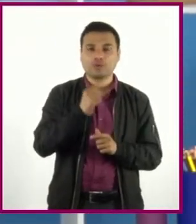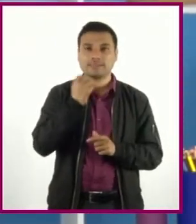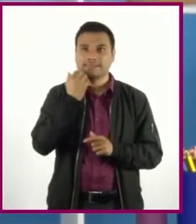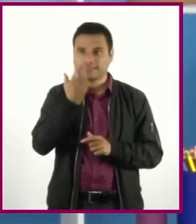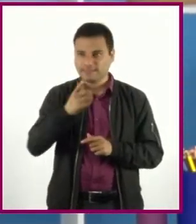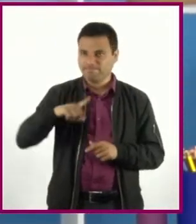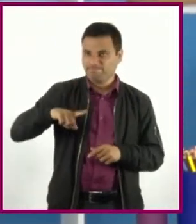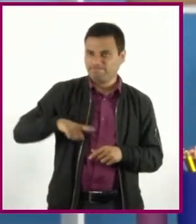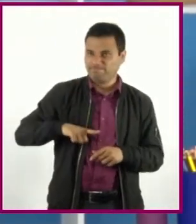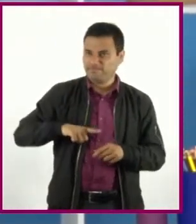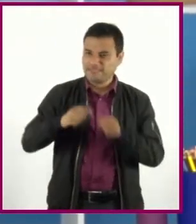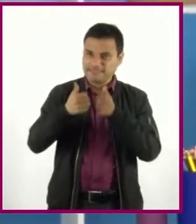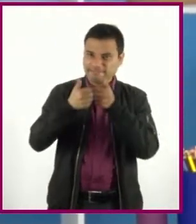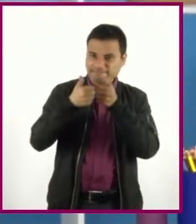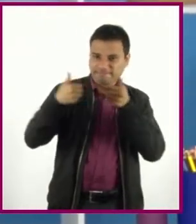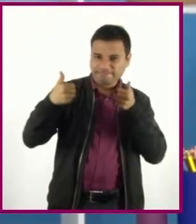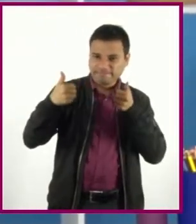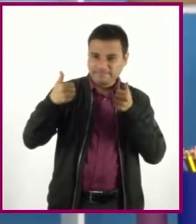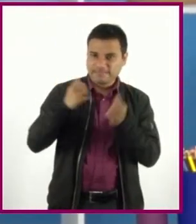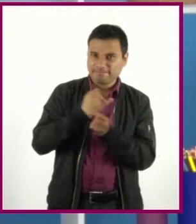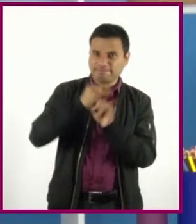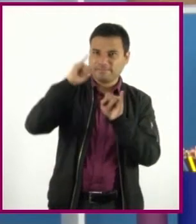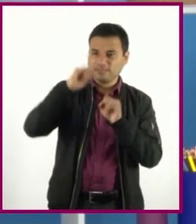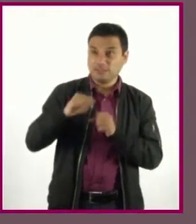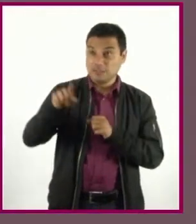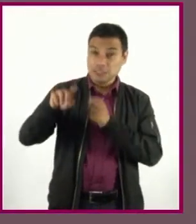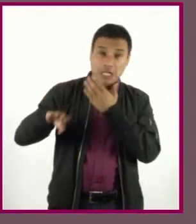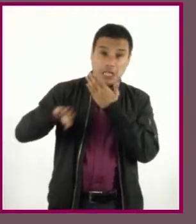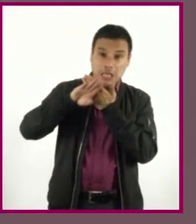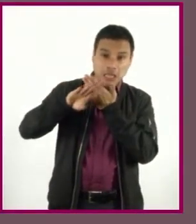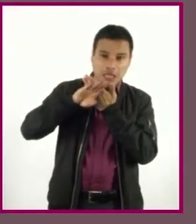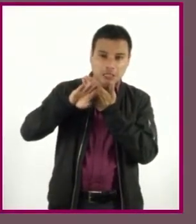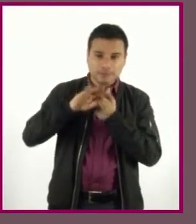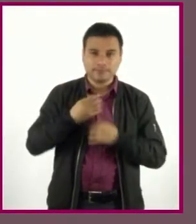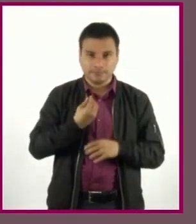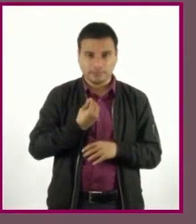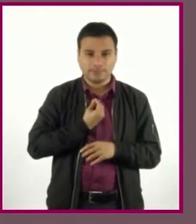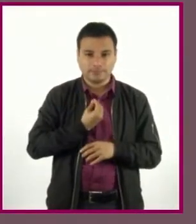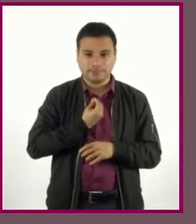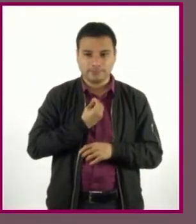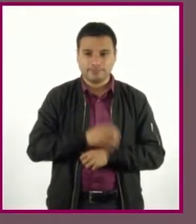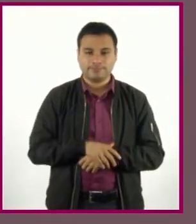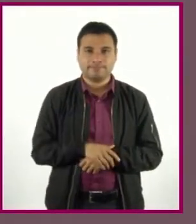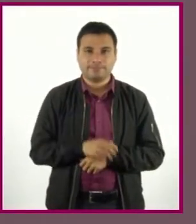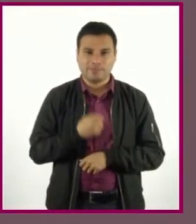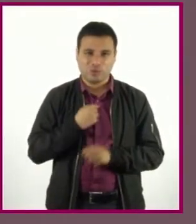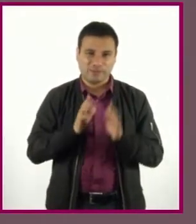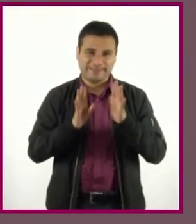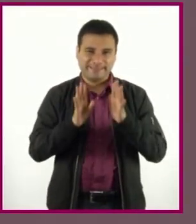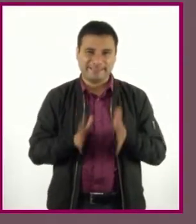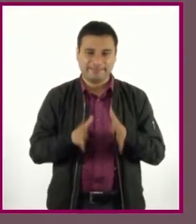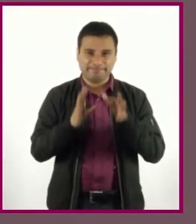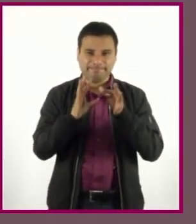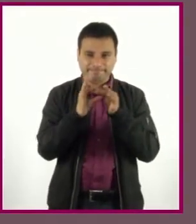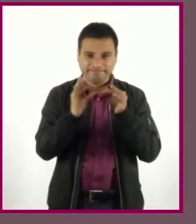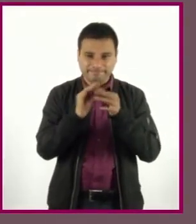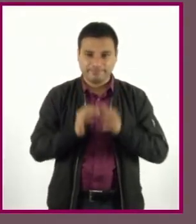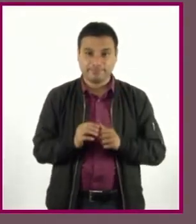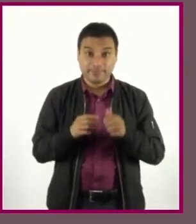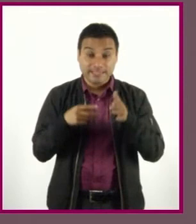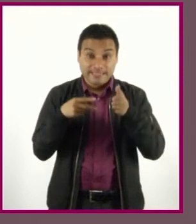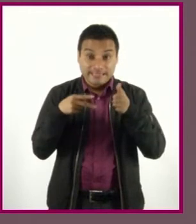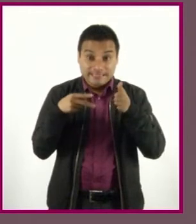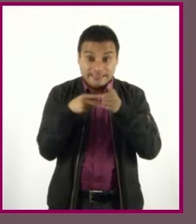de al-Assad y han resistido ante el embate del Estado Islámico. Como mencionamos anteriormente, Siria está en